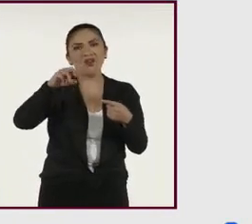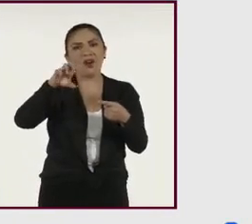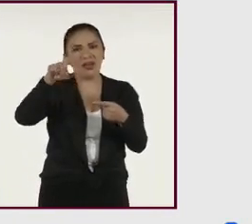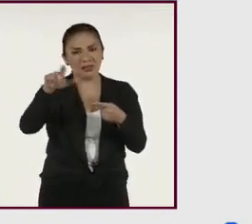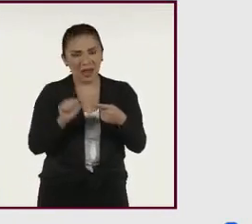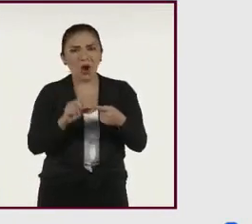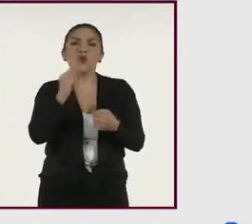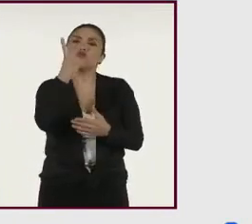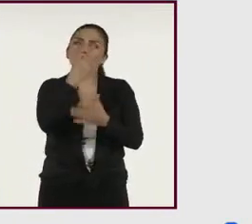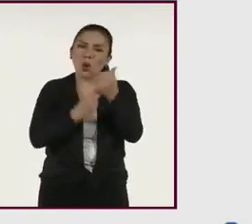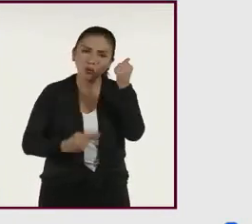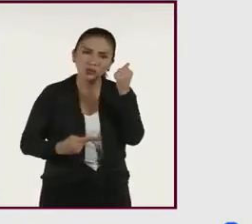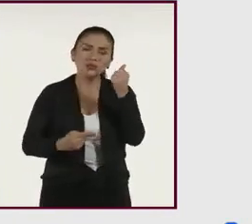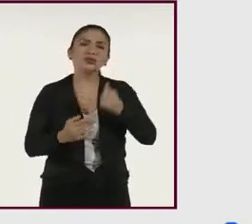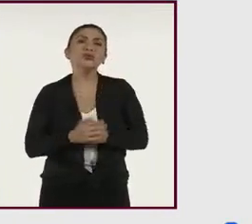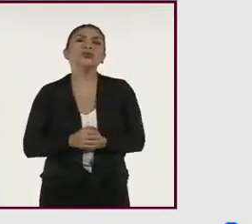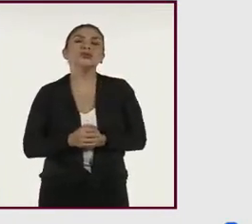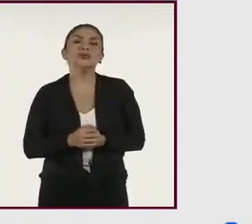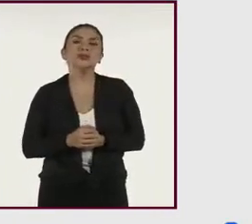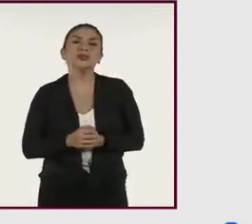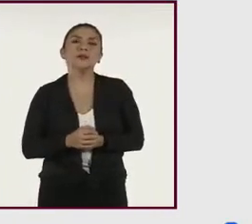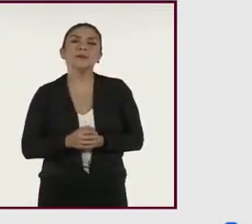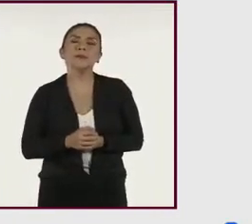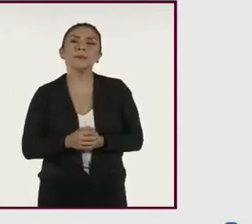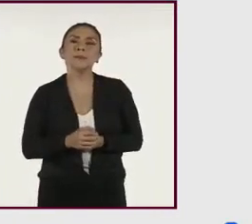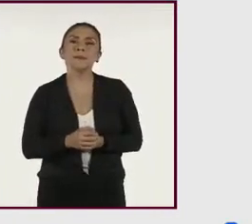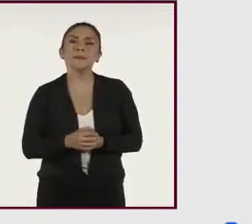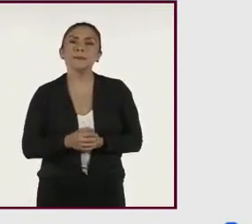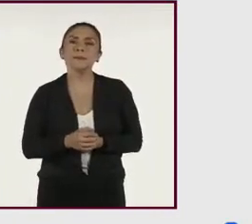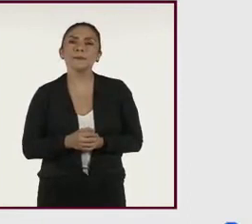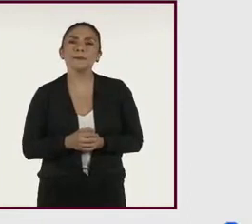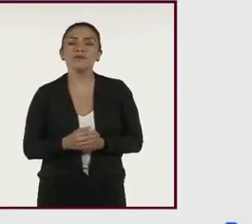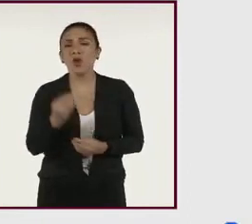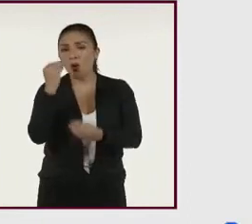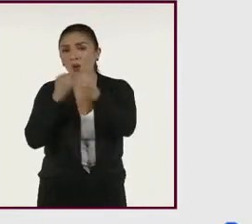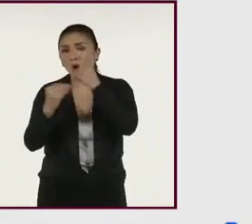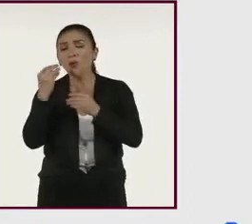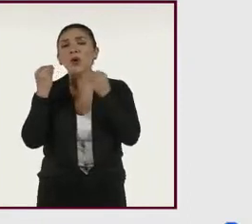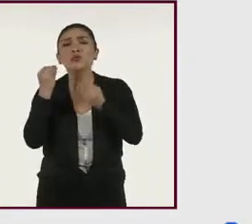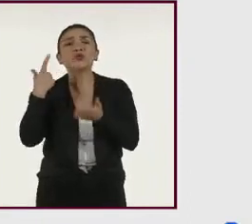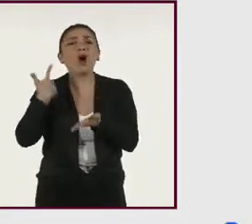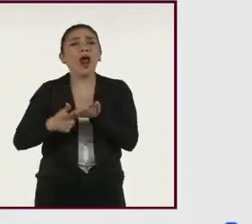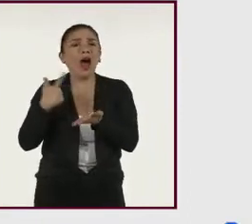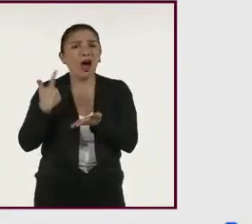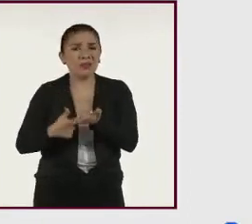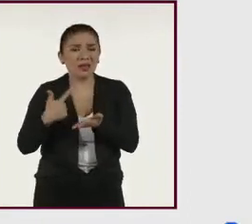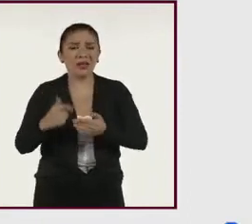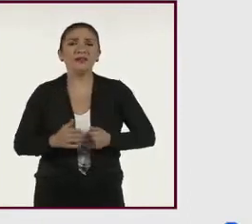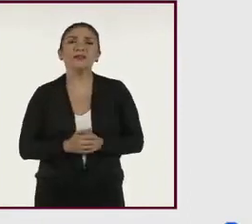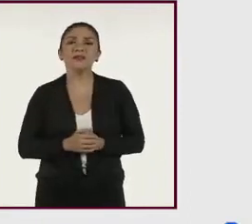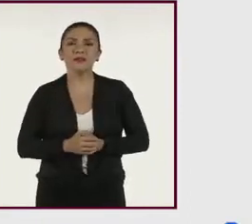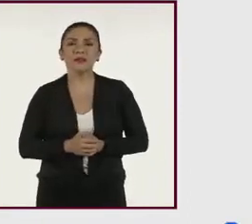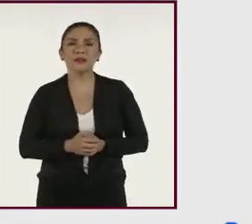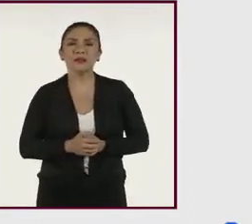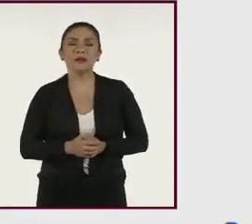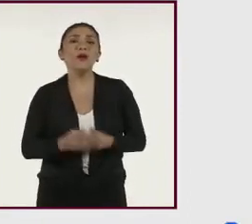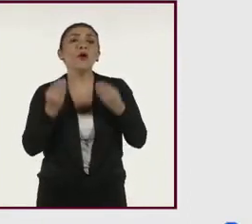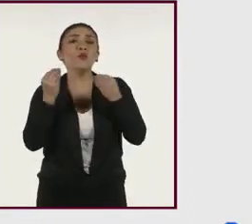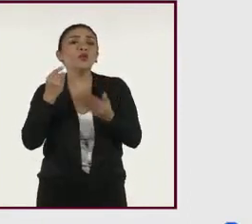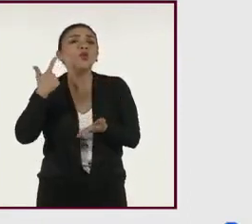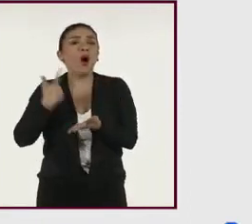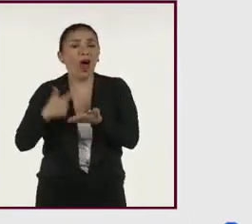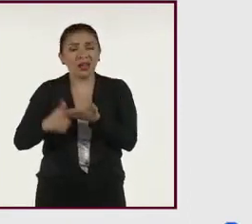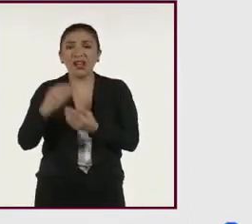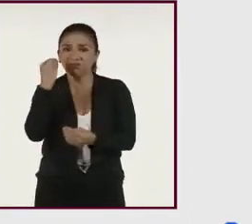bulimia y anorexia otra vez, consumo de alimentos altos en grasas saturadas, alto consumo de